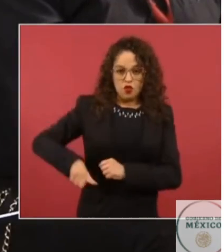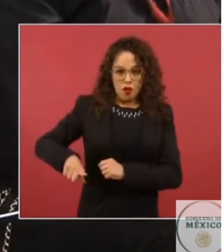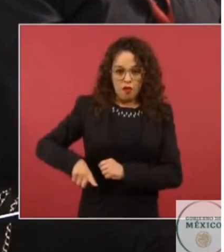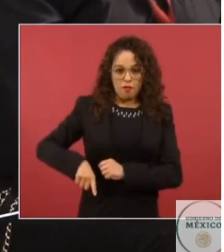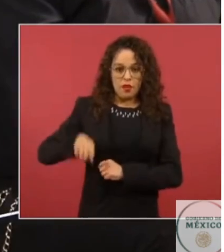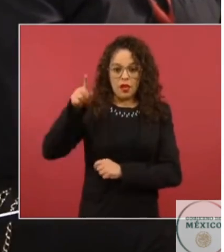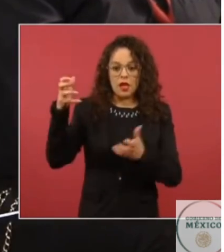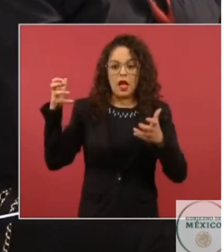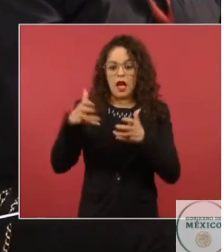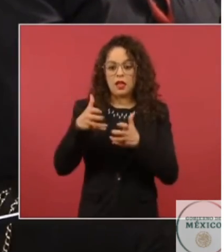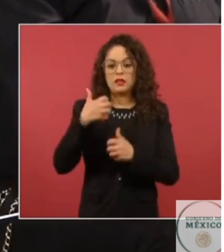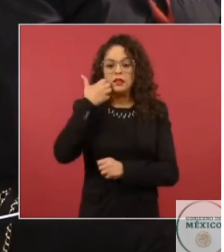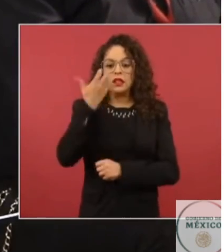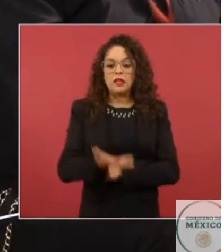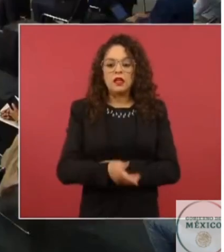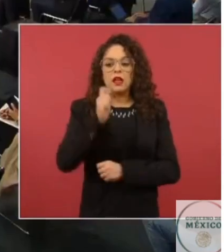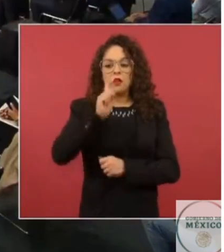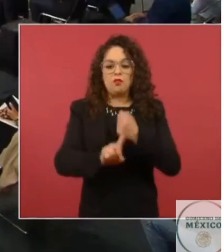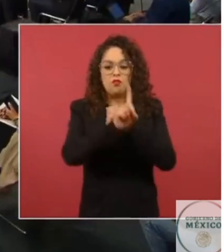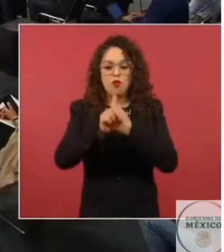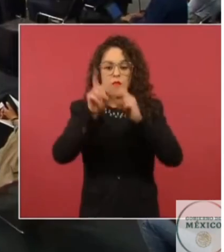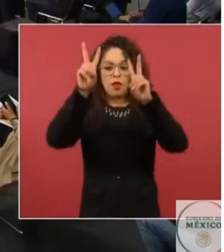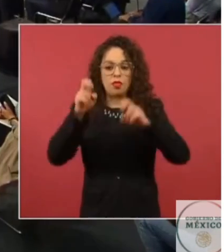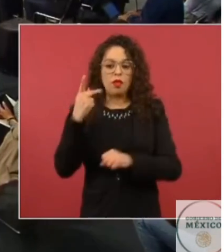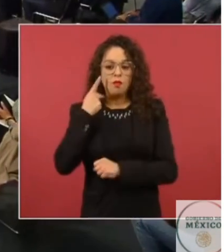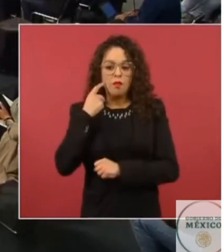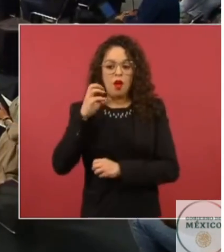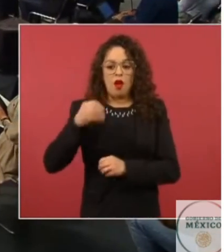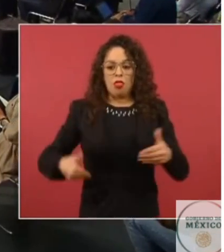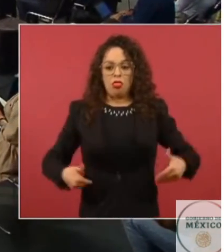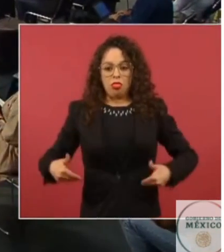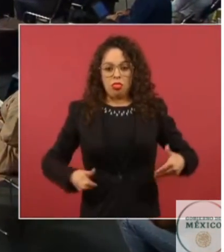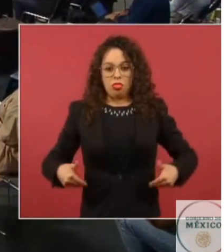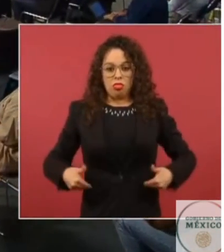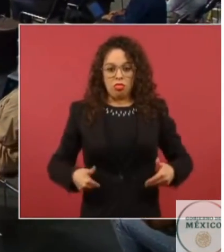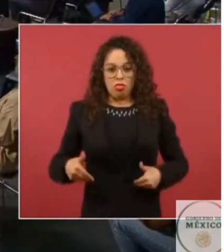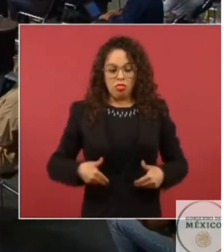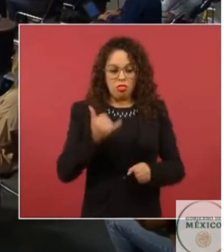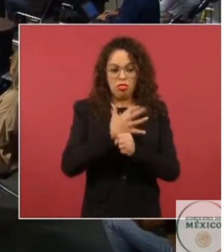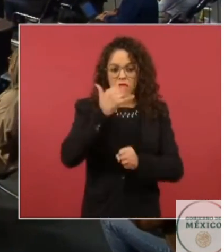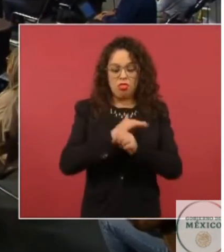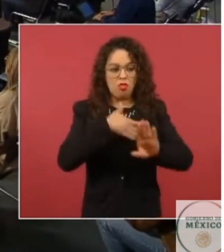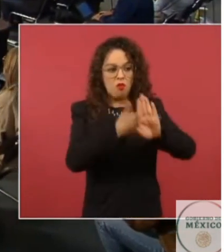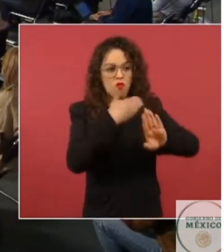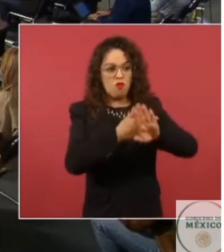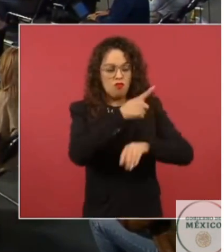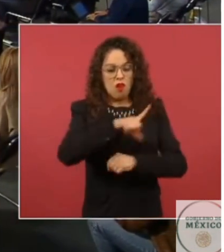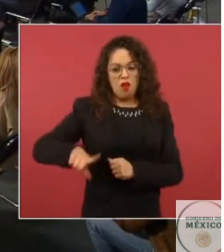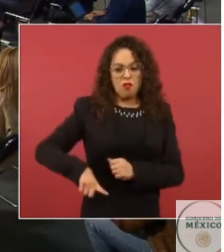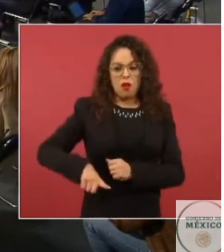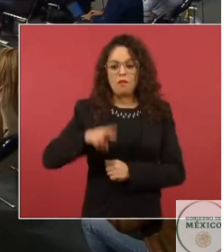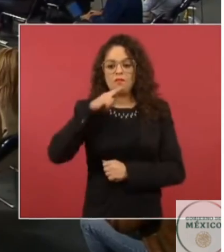detener a rivales políticos o a personas incómodas para el gobierno. Preguntarle su opinión sobre este tema primero,